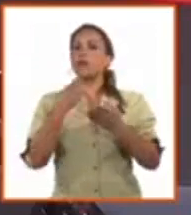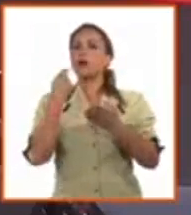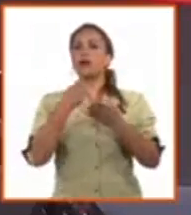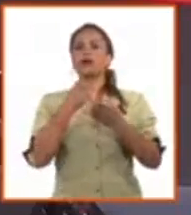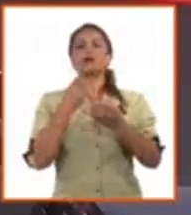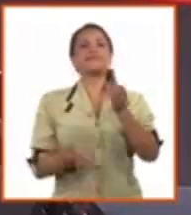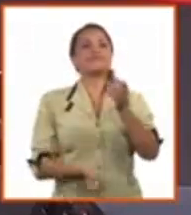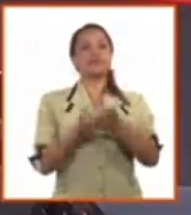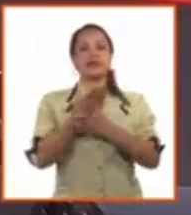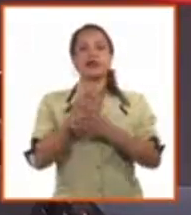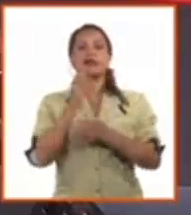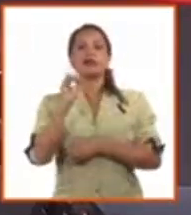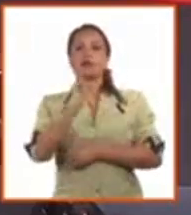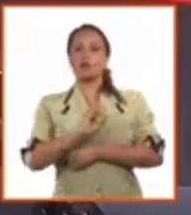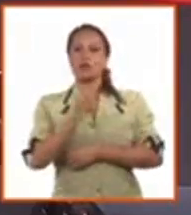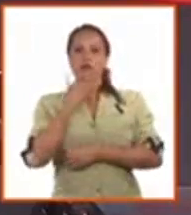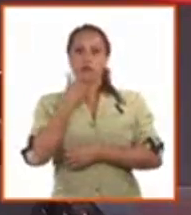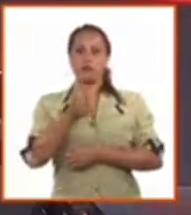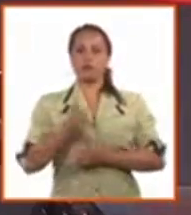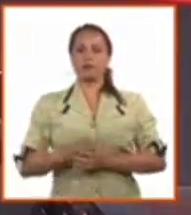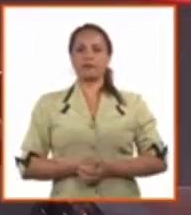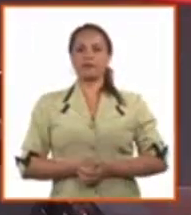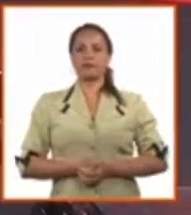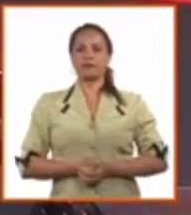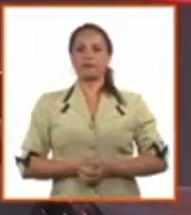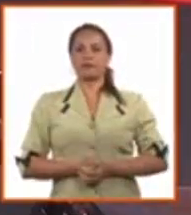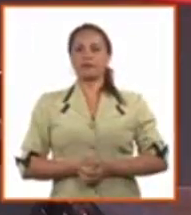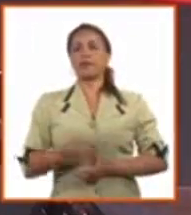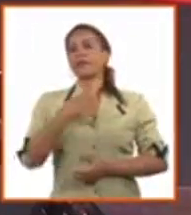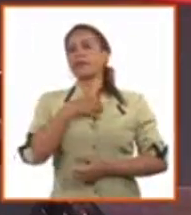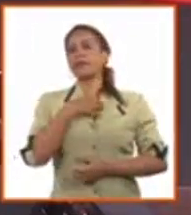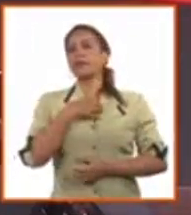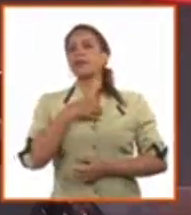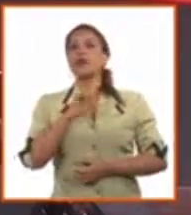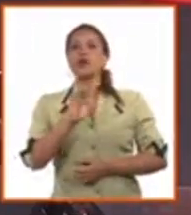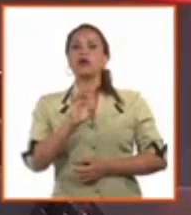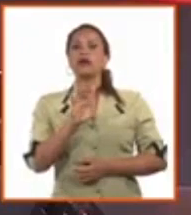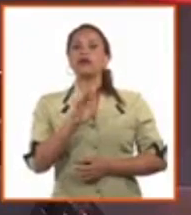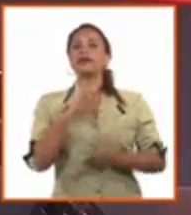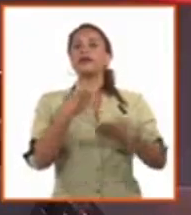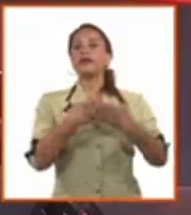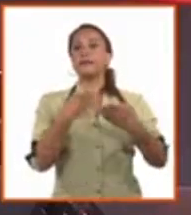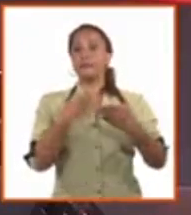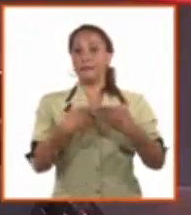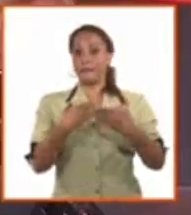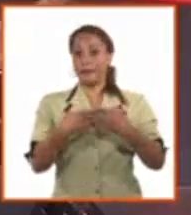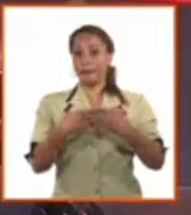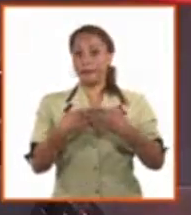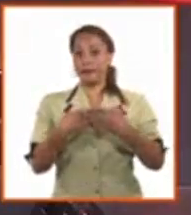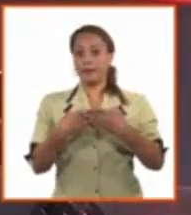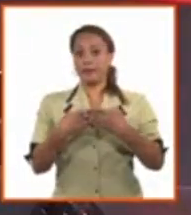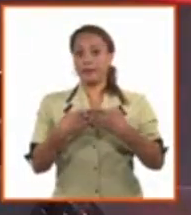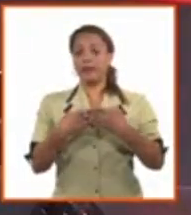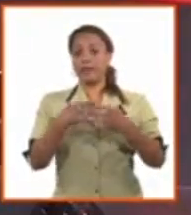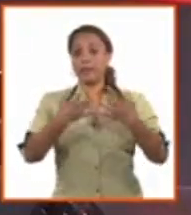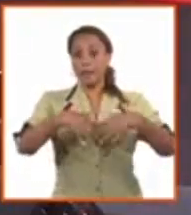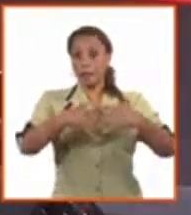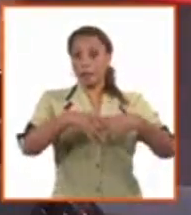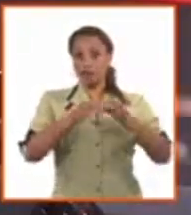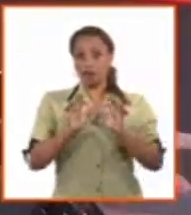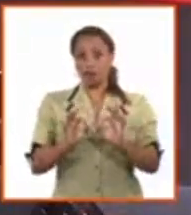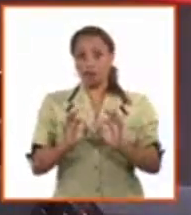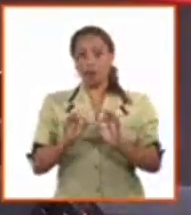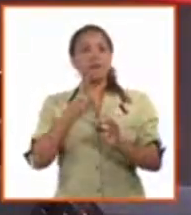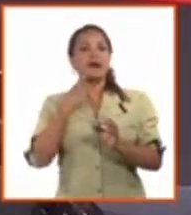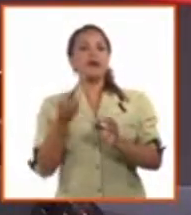de esa oportunidad y ya hay 15 y empresas de la